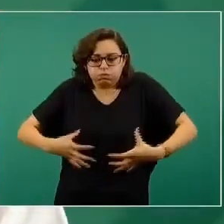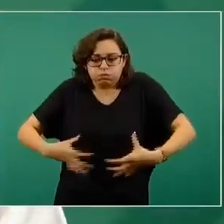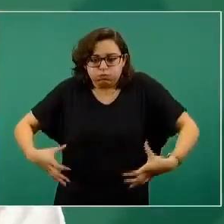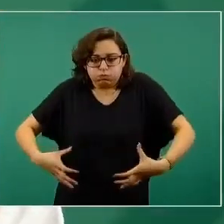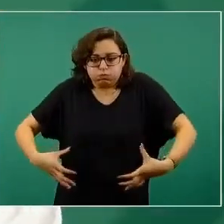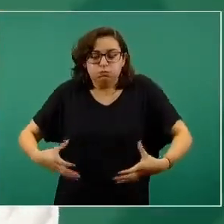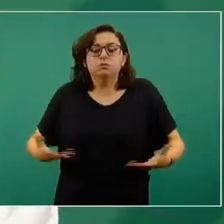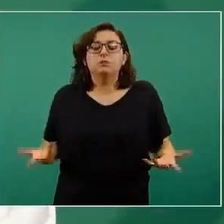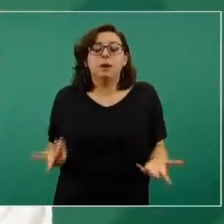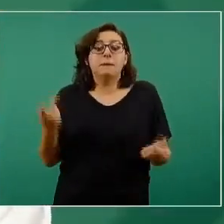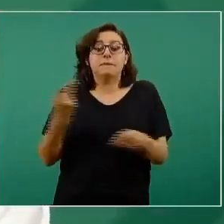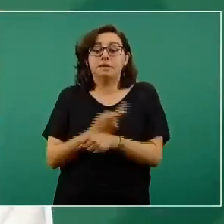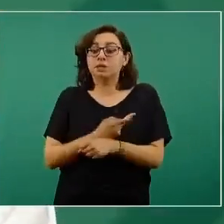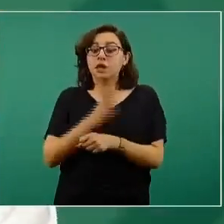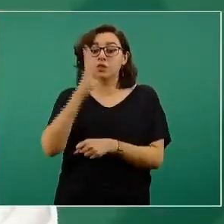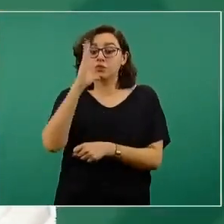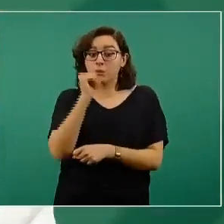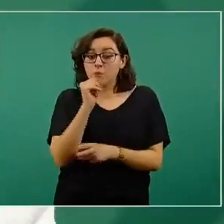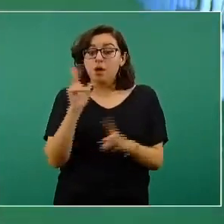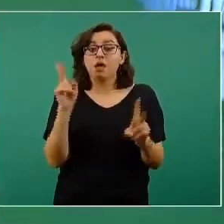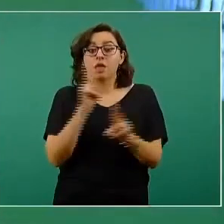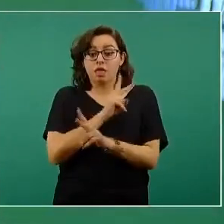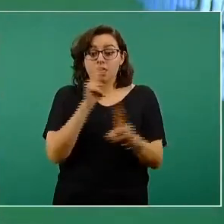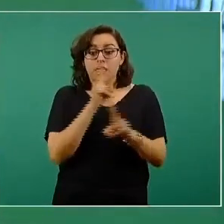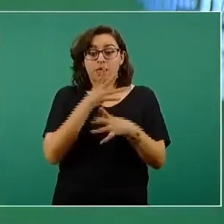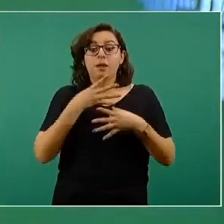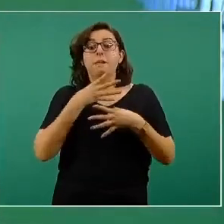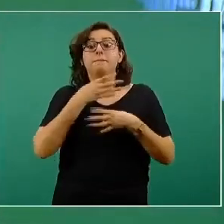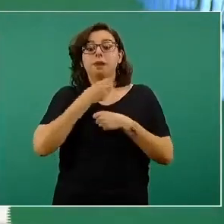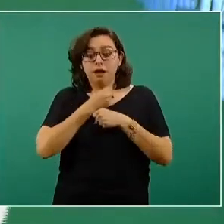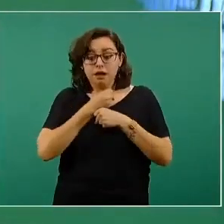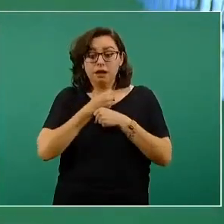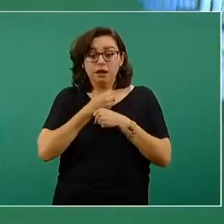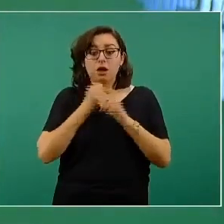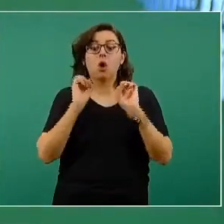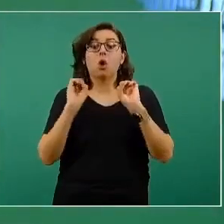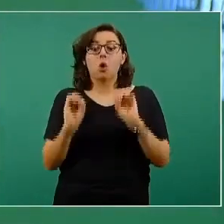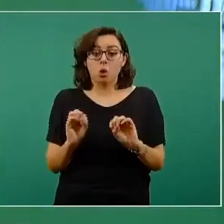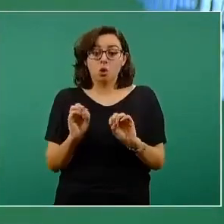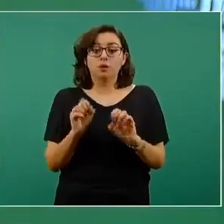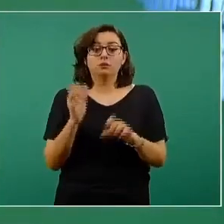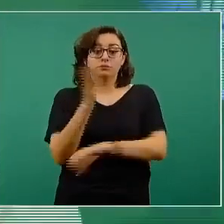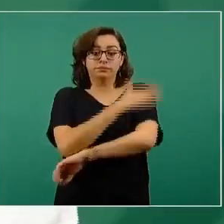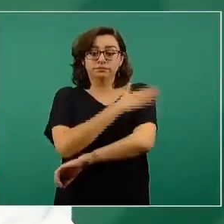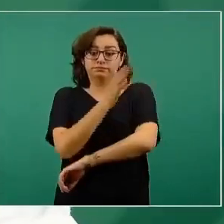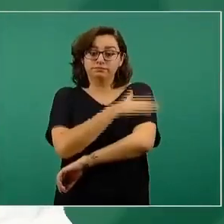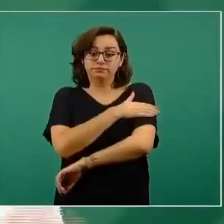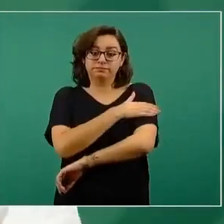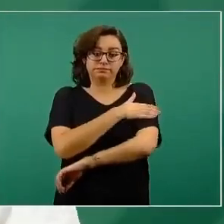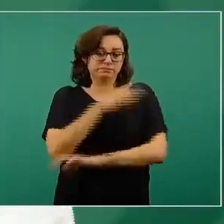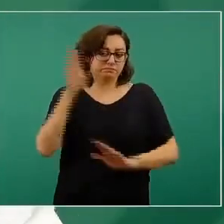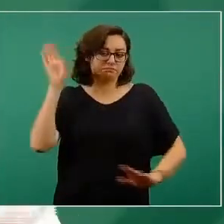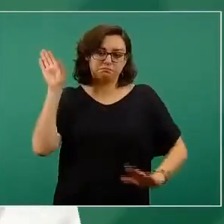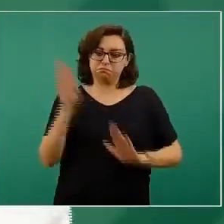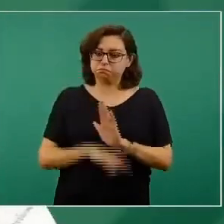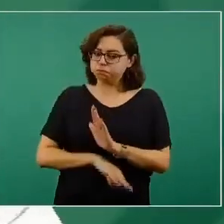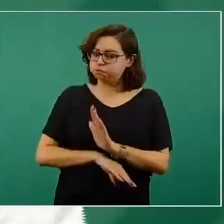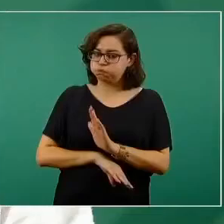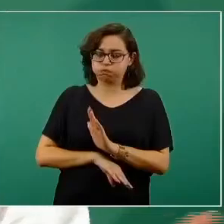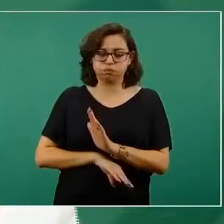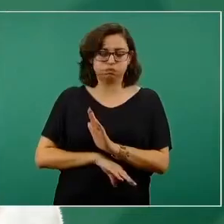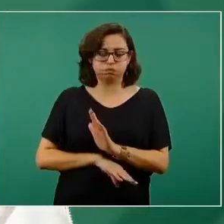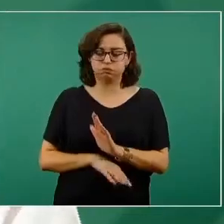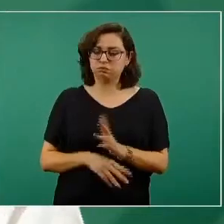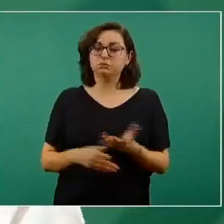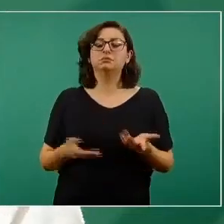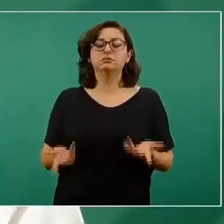puede afectar que no puedan respirar porque se cierra la garganta, o puede ser que la presión arterial se pierde, se va a